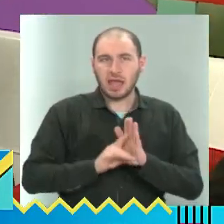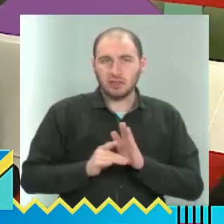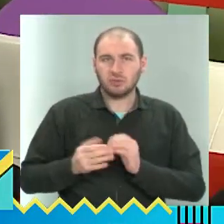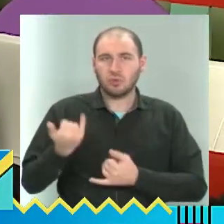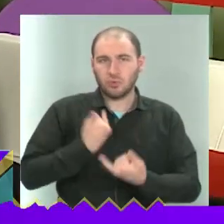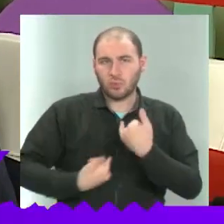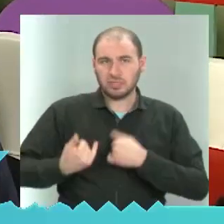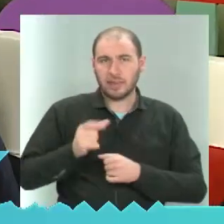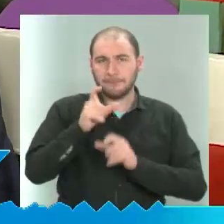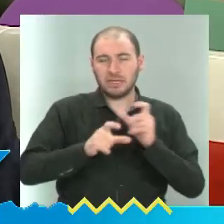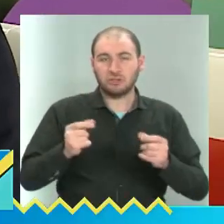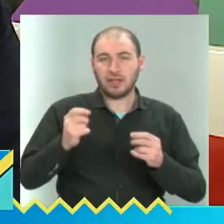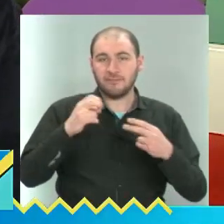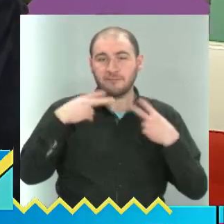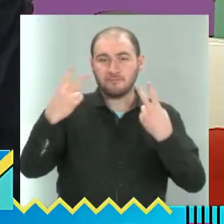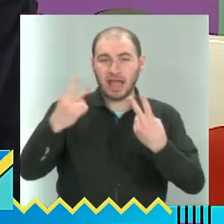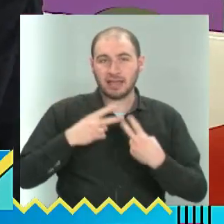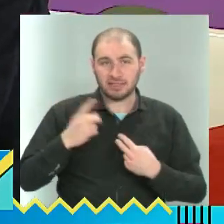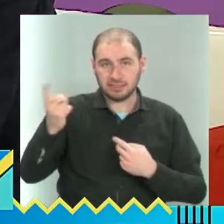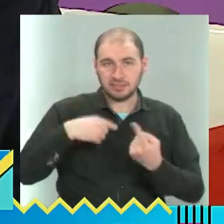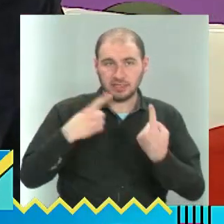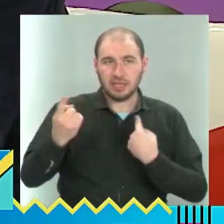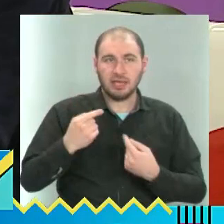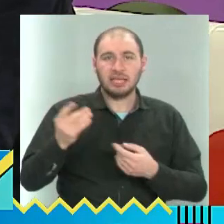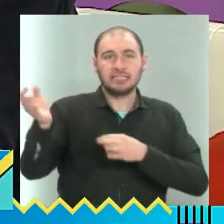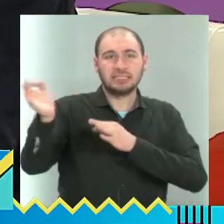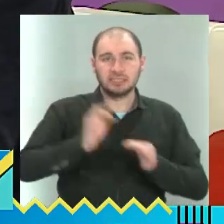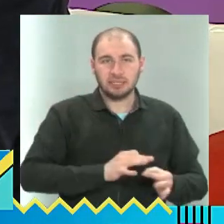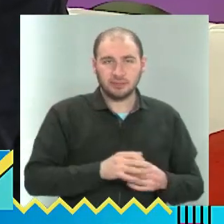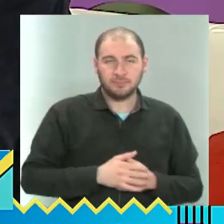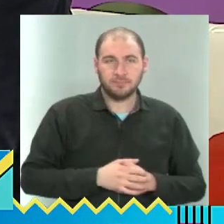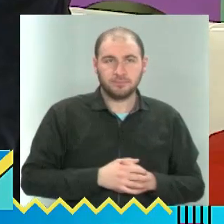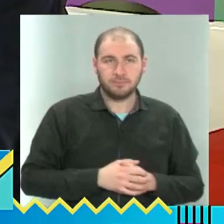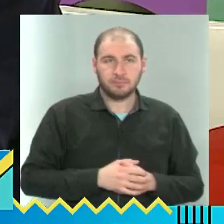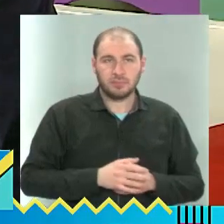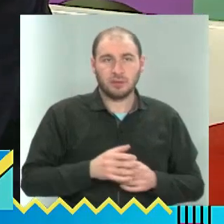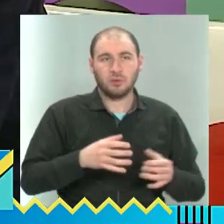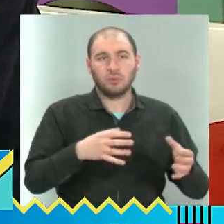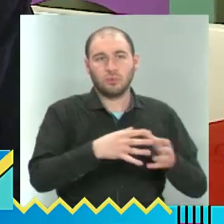nos va brindando la gente de migraciones respecto a la llegada de